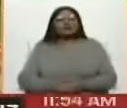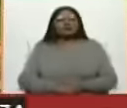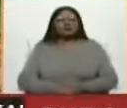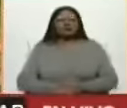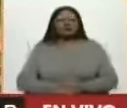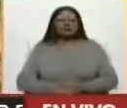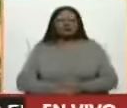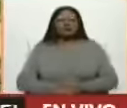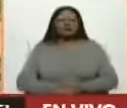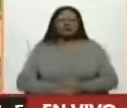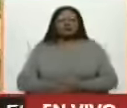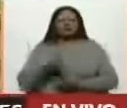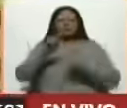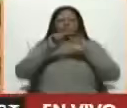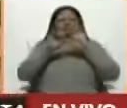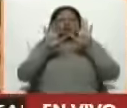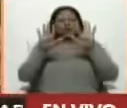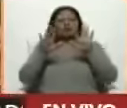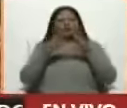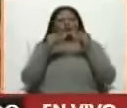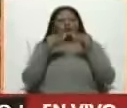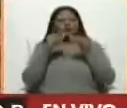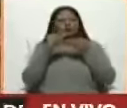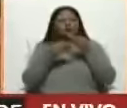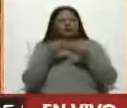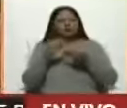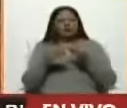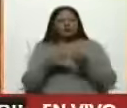En su 1x10, todo lo que esté en su 1x10,